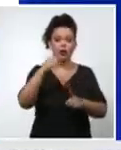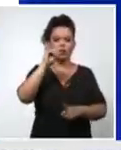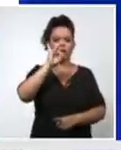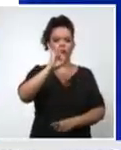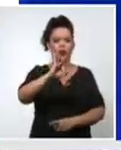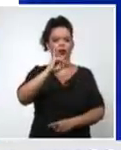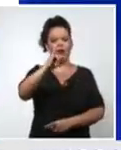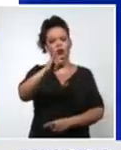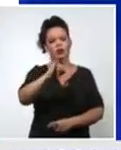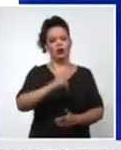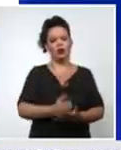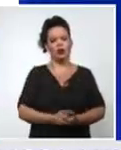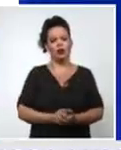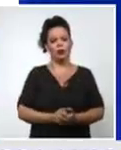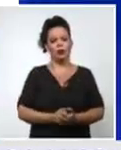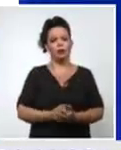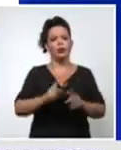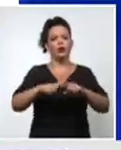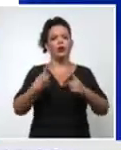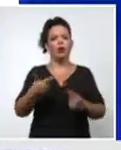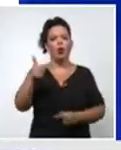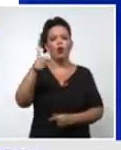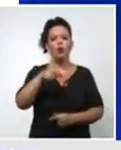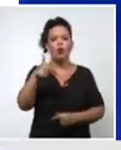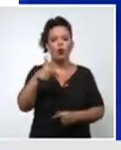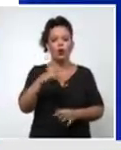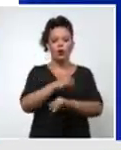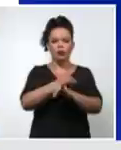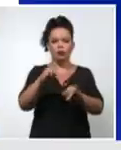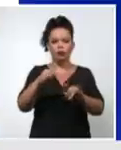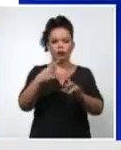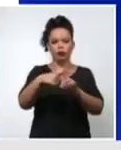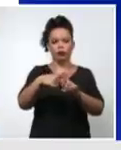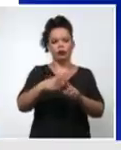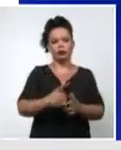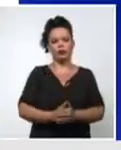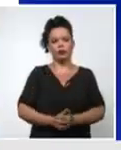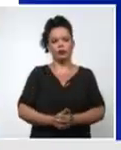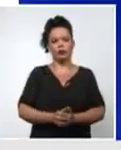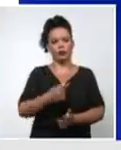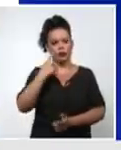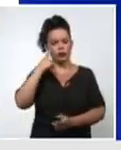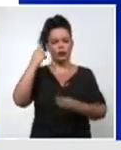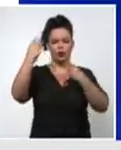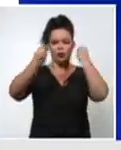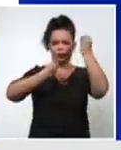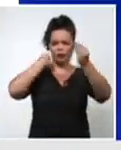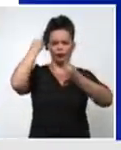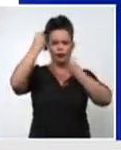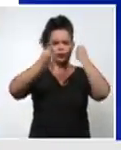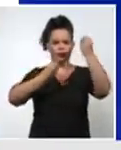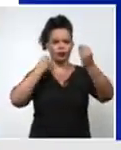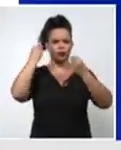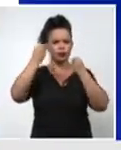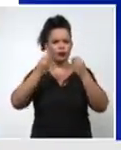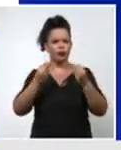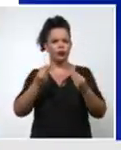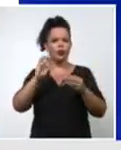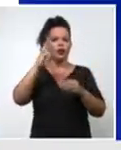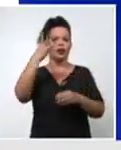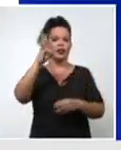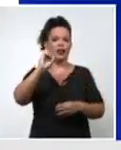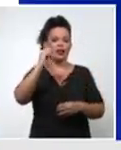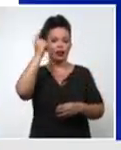en el jueves. Por lo tanto, ellos hacen una evaluación que desde el 30 de abril el